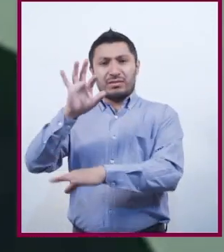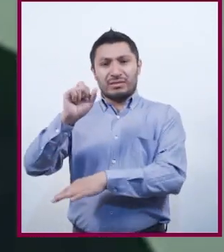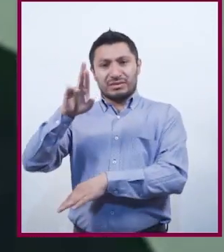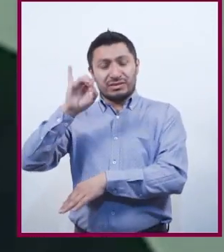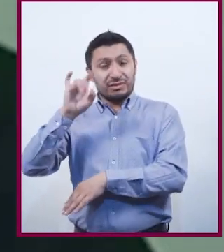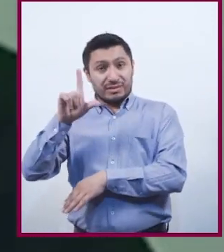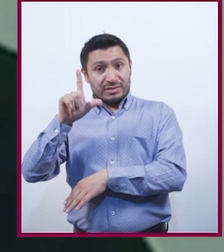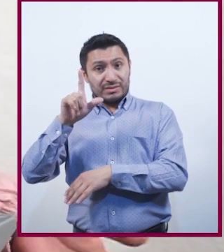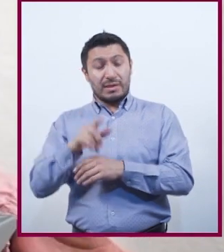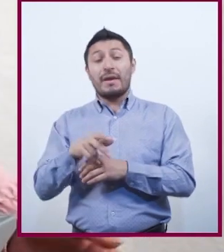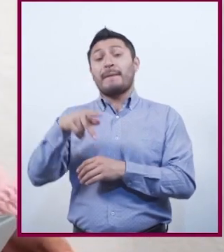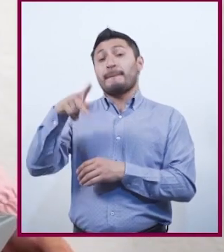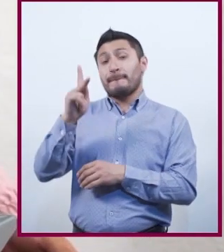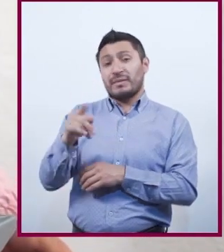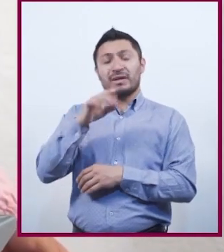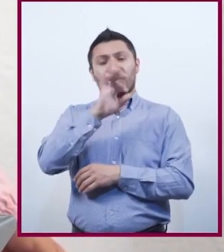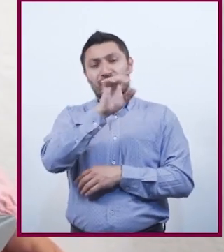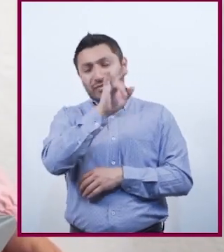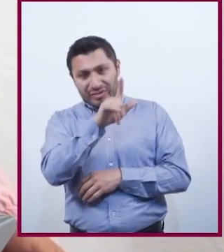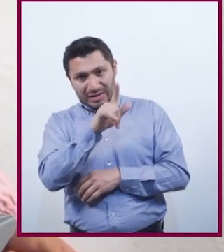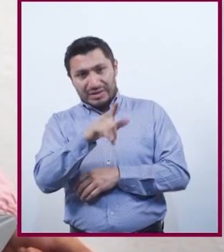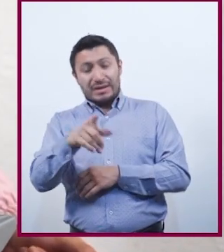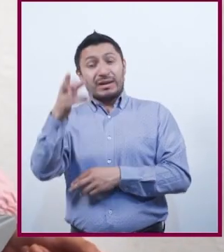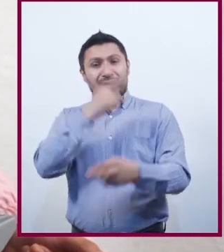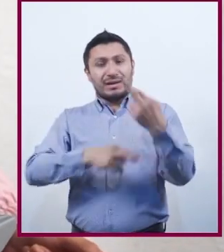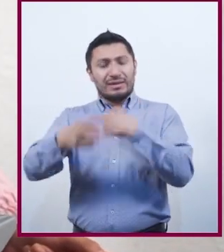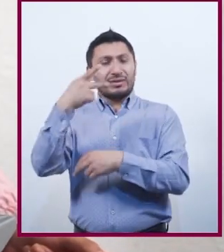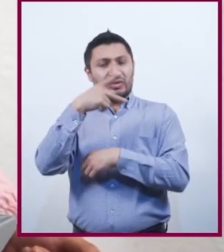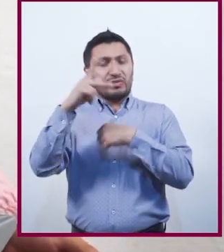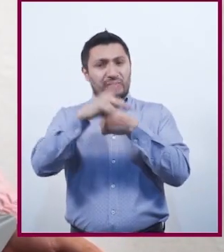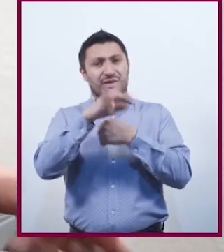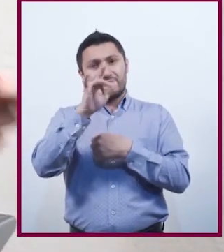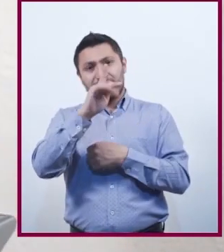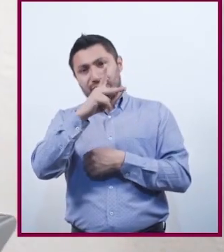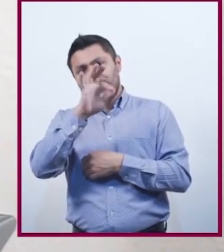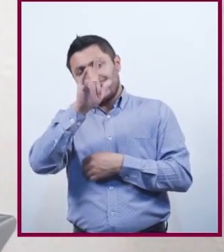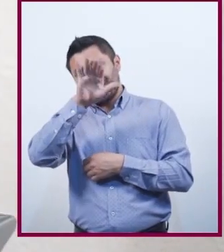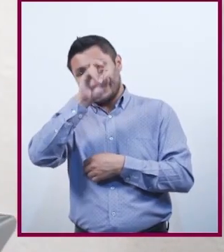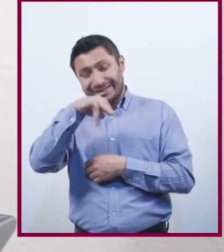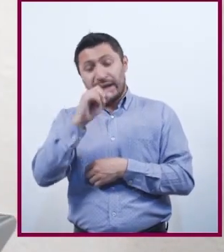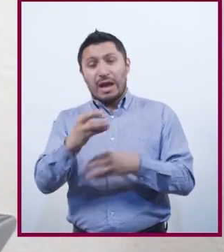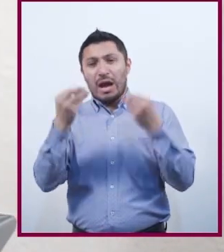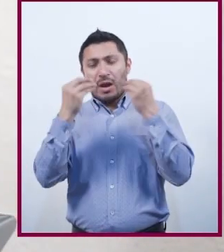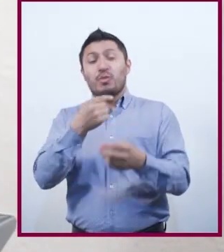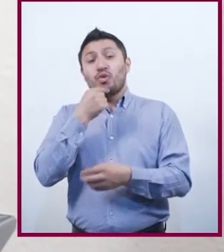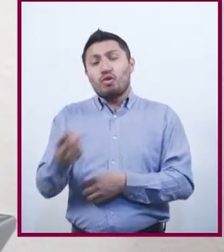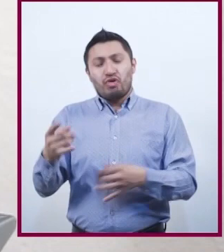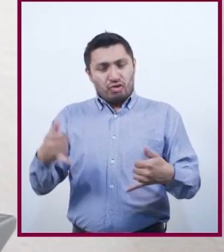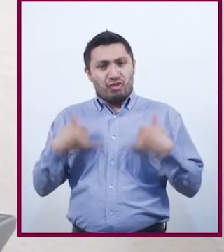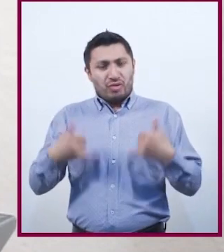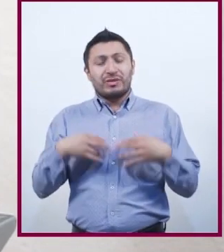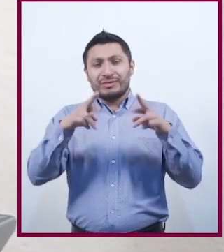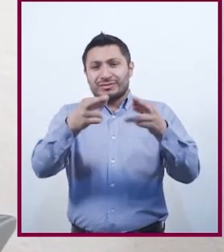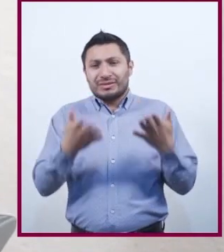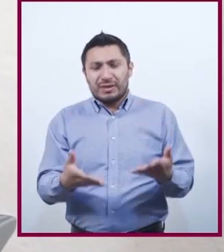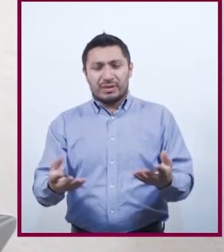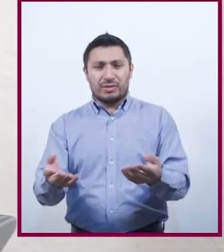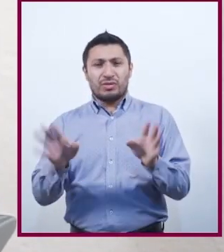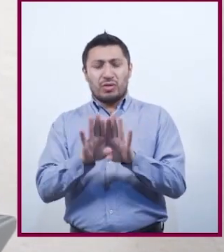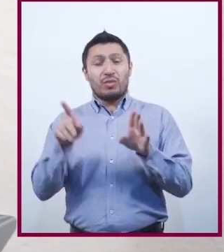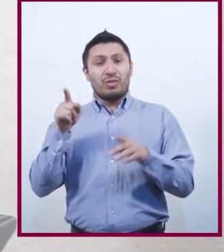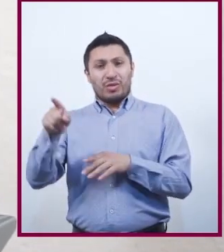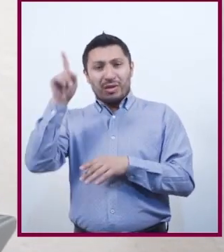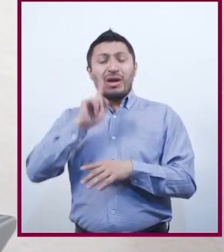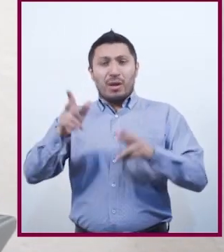Israel. Mientras que Wafa Alviz, a su regreso a Palestina y ante una multitud de niños y jóvenes que la recibieron como